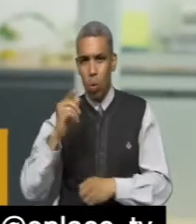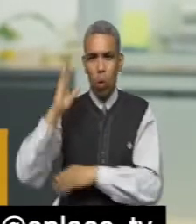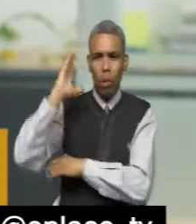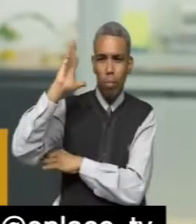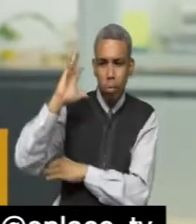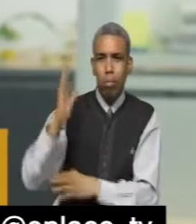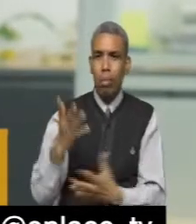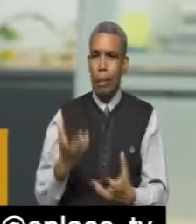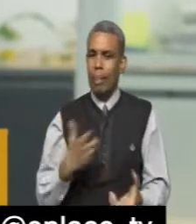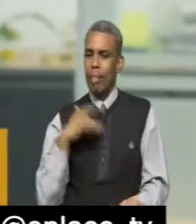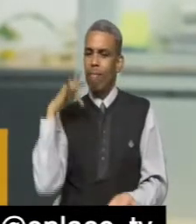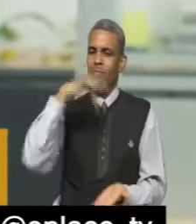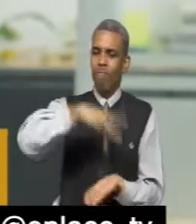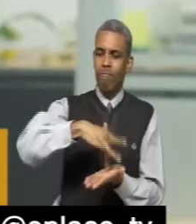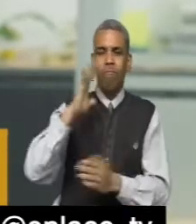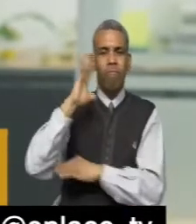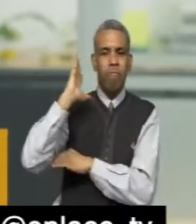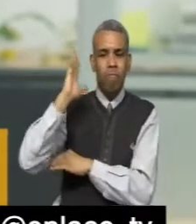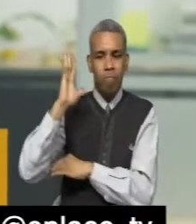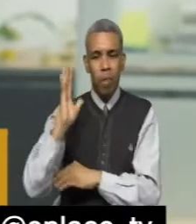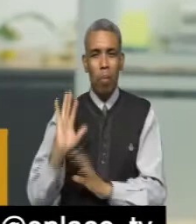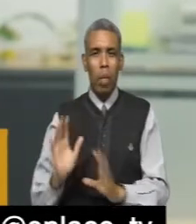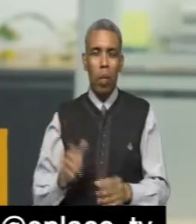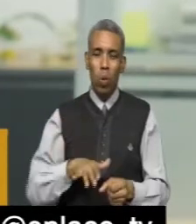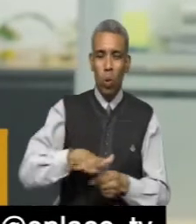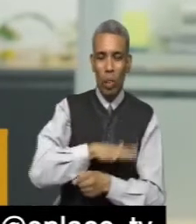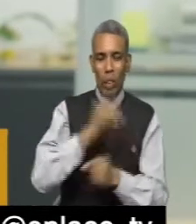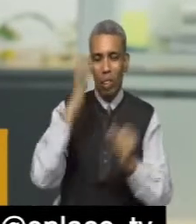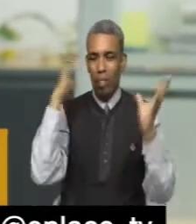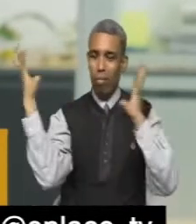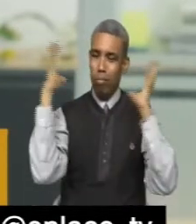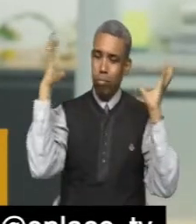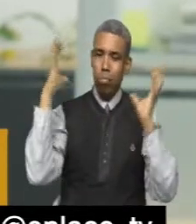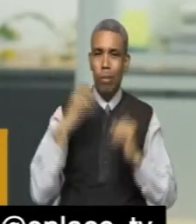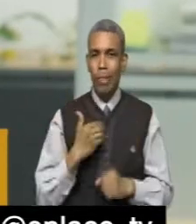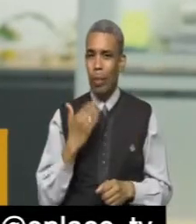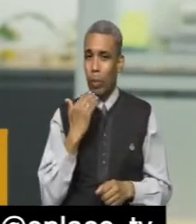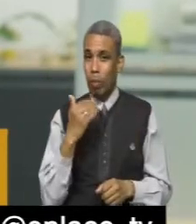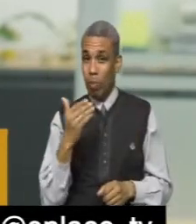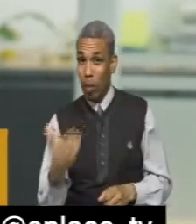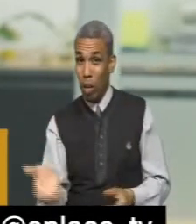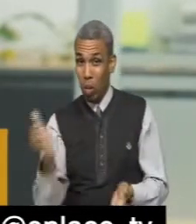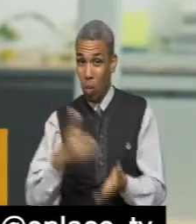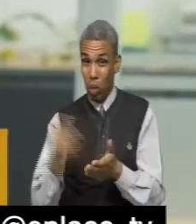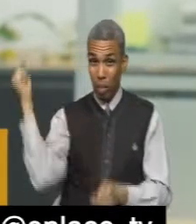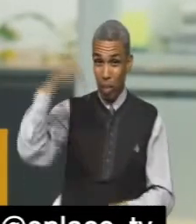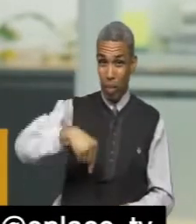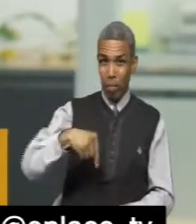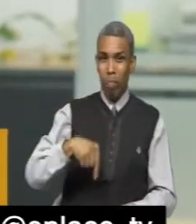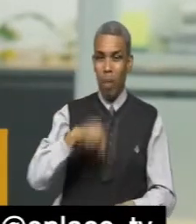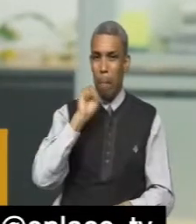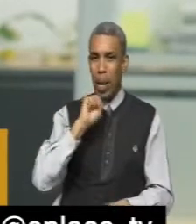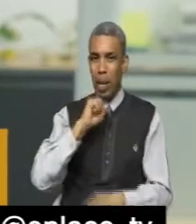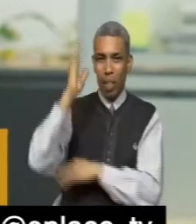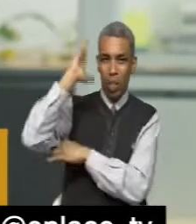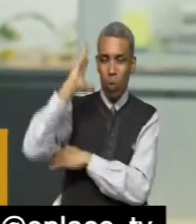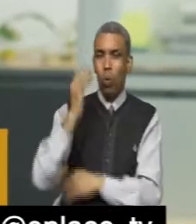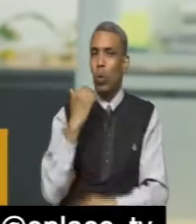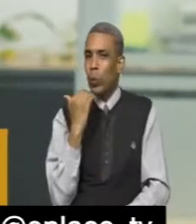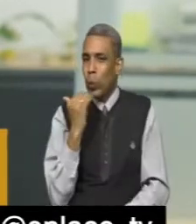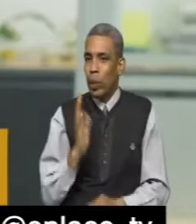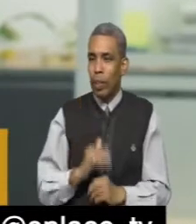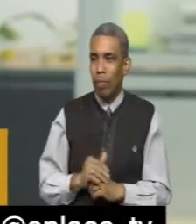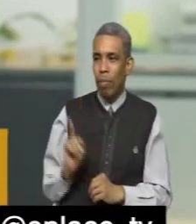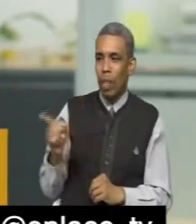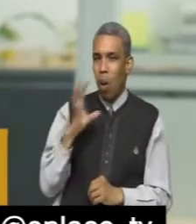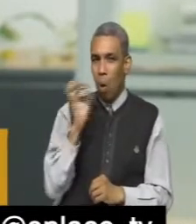Colombia no sabemos si todavía alcanzamos, eso lo maneja mi representante.